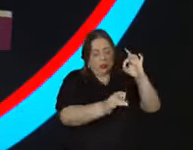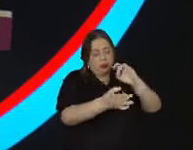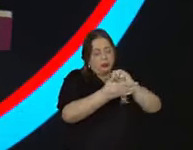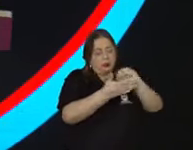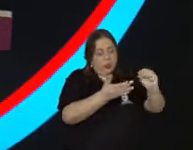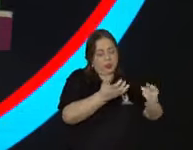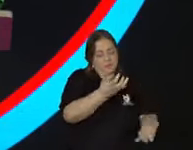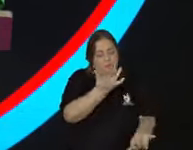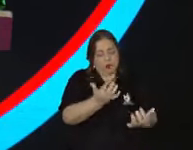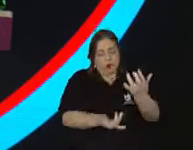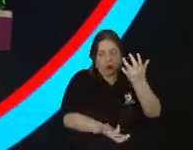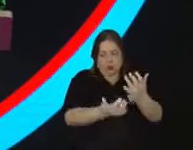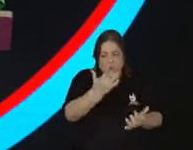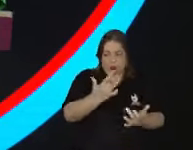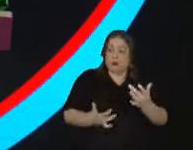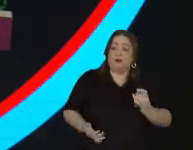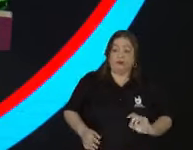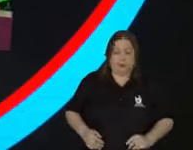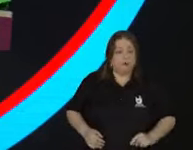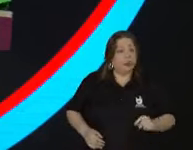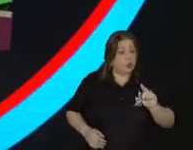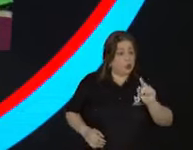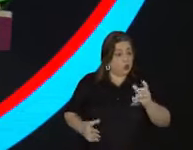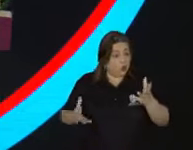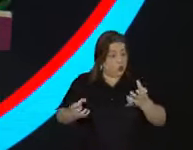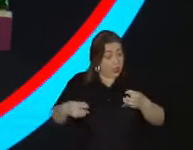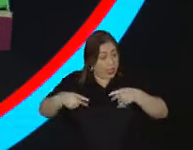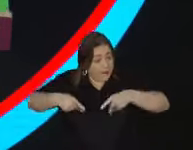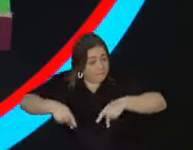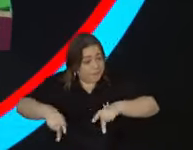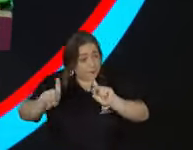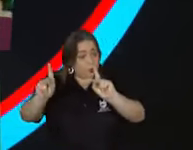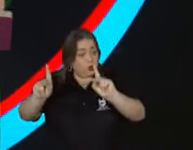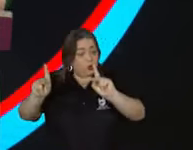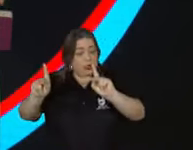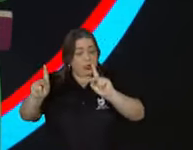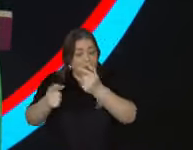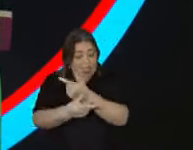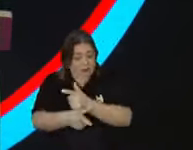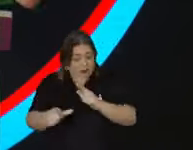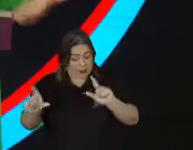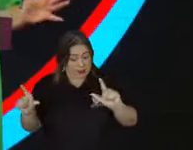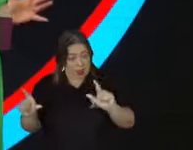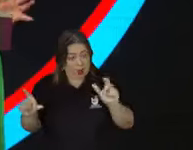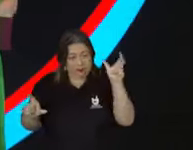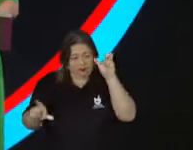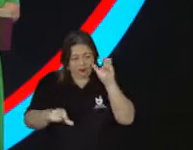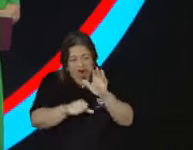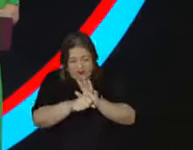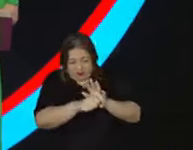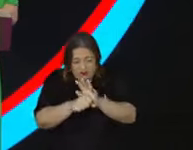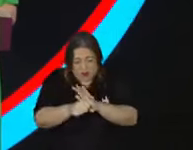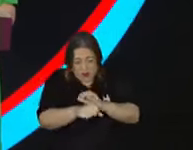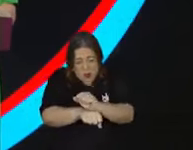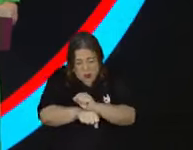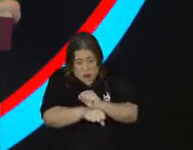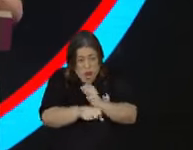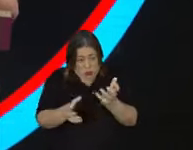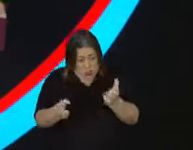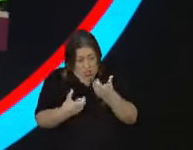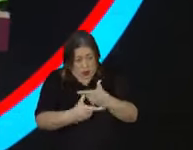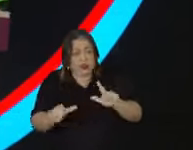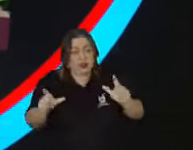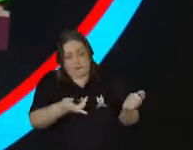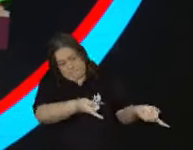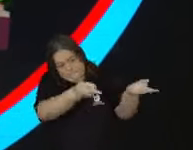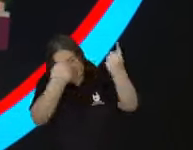su vida, dése la oportunidad de ser libre de toda atadura, de toda influencia demoníaca, de todo lo que le estorba en su crecimiento espiritual,